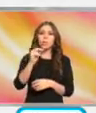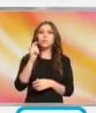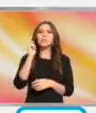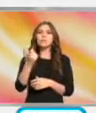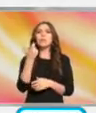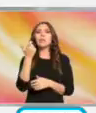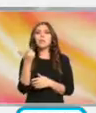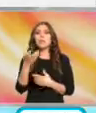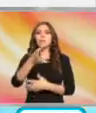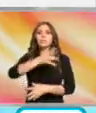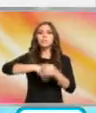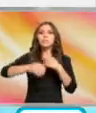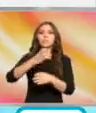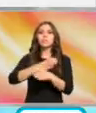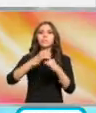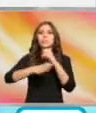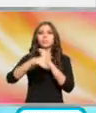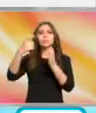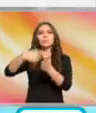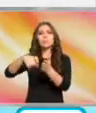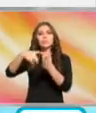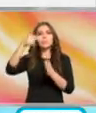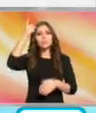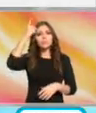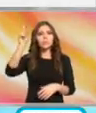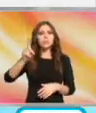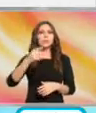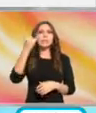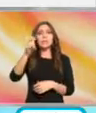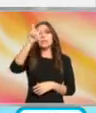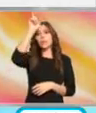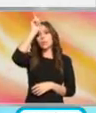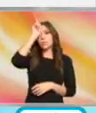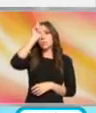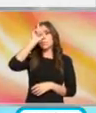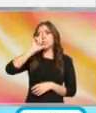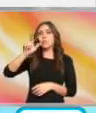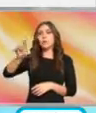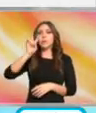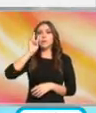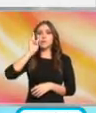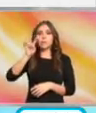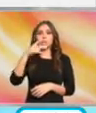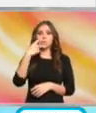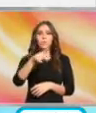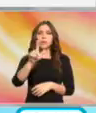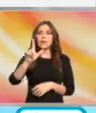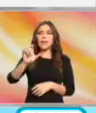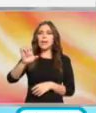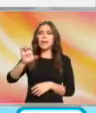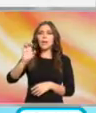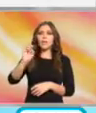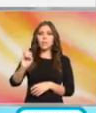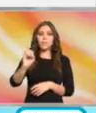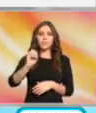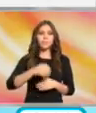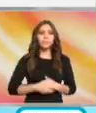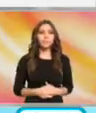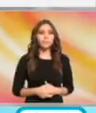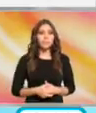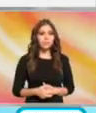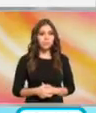bienes materiales. Así es. Y la luna, estoy viendo aquí en la carta natal, Leo.